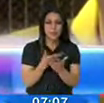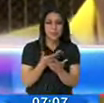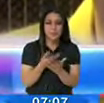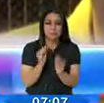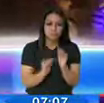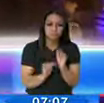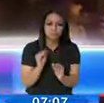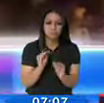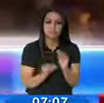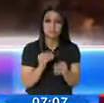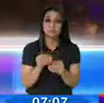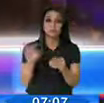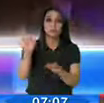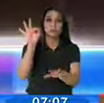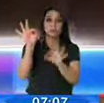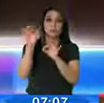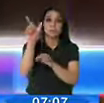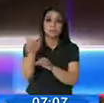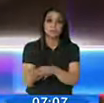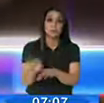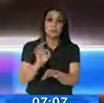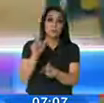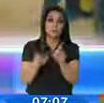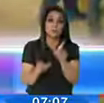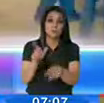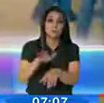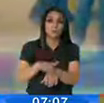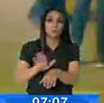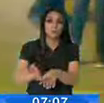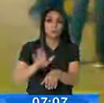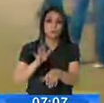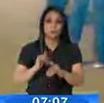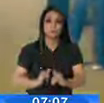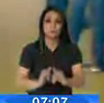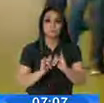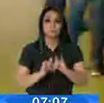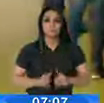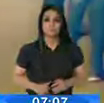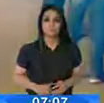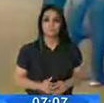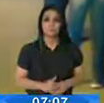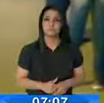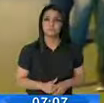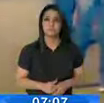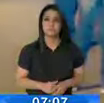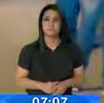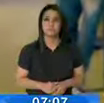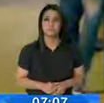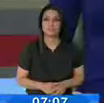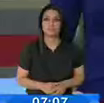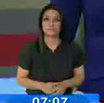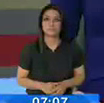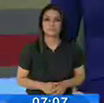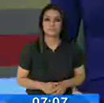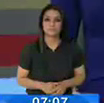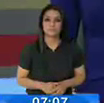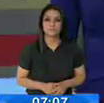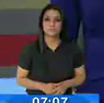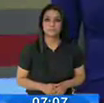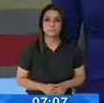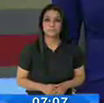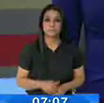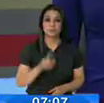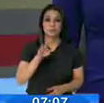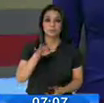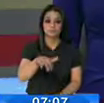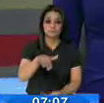de localizarle al presunto causante. Desde la provincia de Manabí, informó Wendy Delgado. Y más de